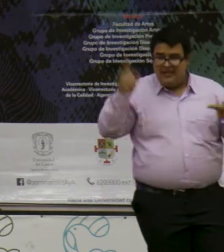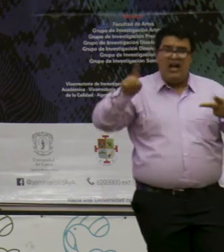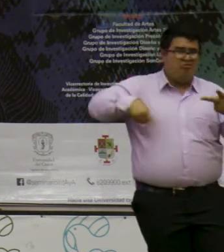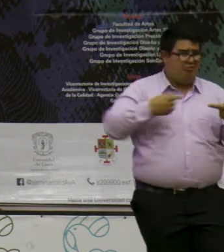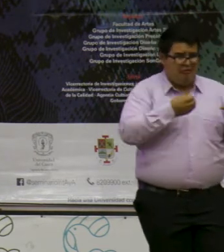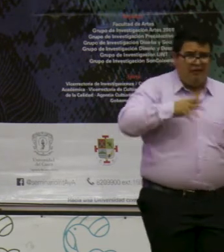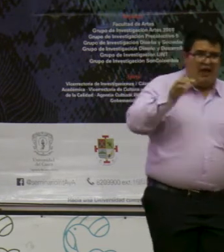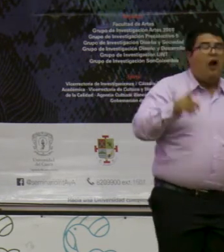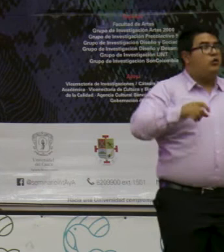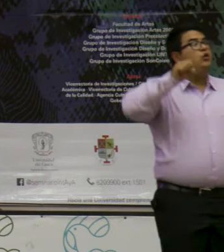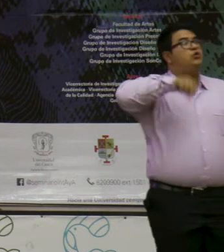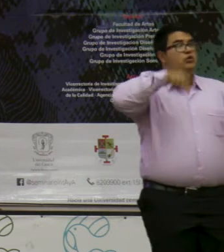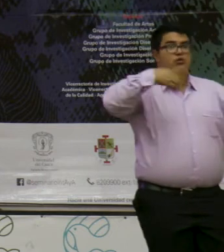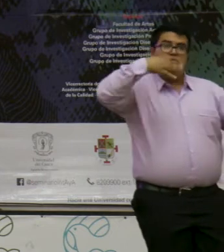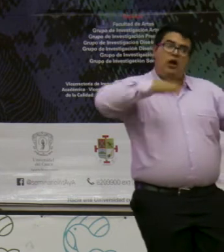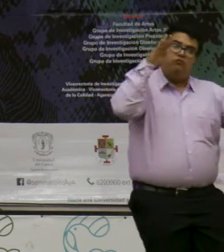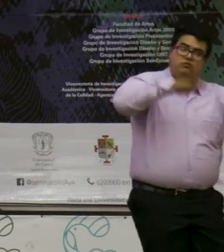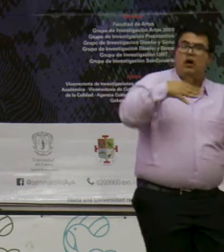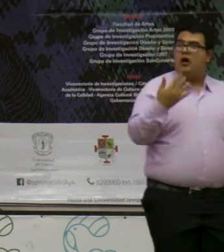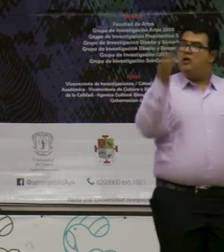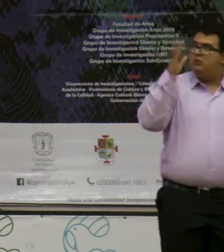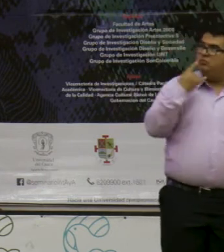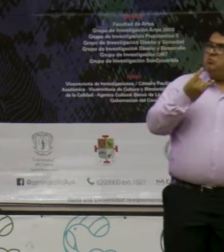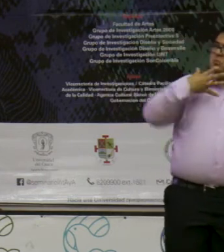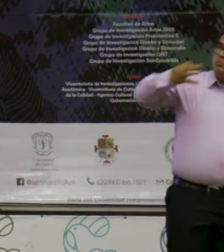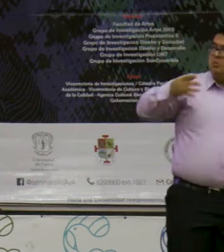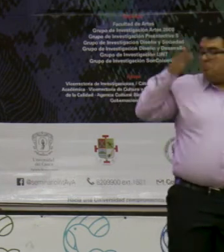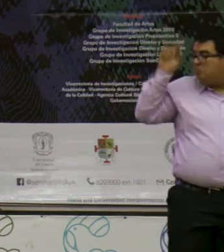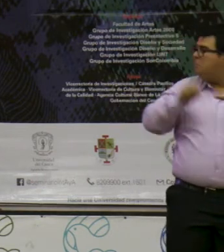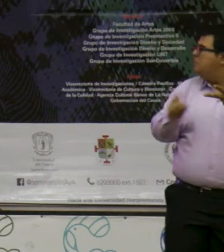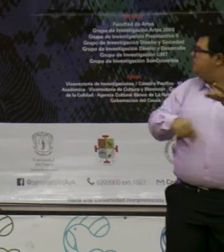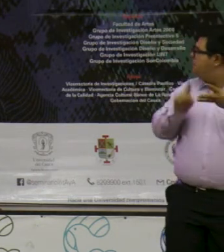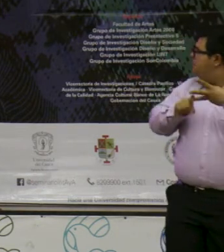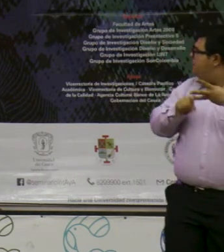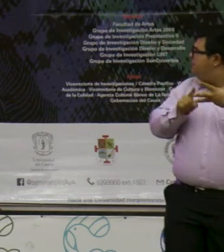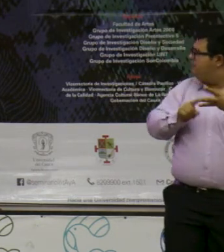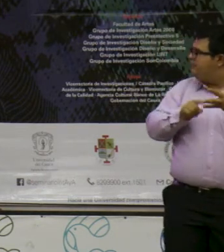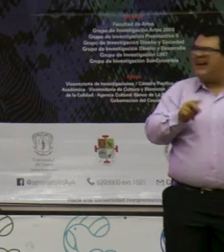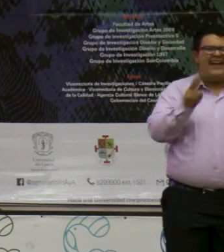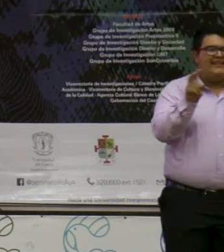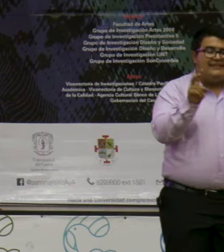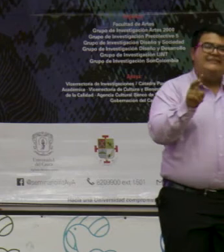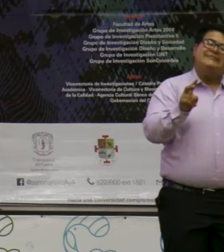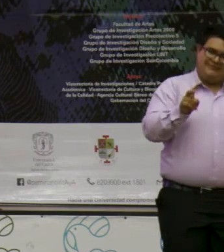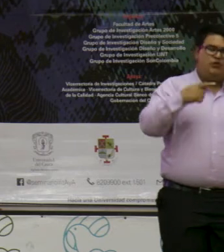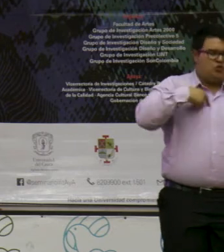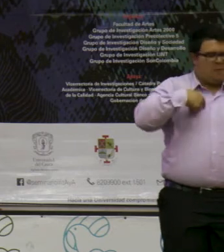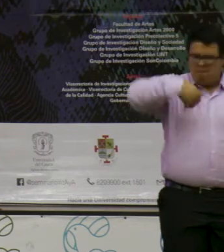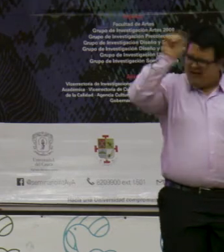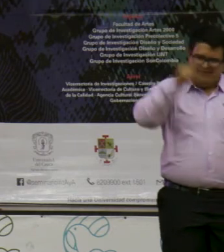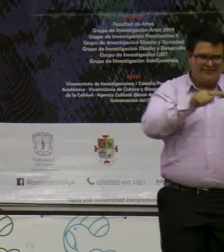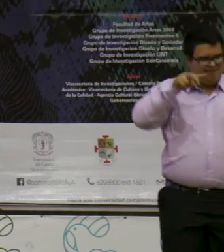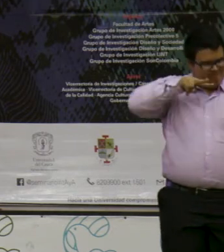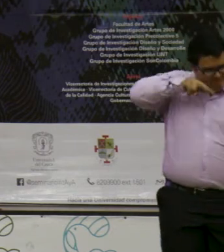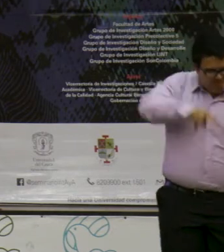hay que empezar a parar boles cosas porque de pronto están diciendo cosas que son muy interesantes. Y por último, algo que sería por donde yo le entro a esto, que